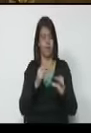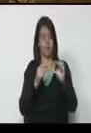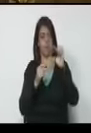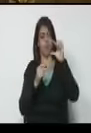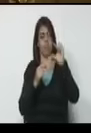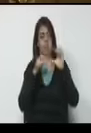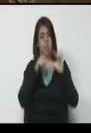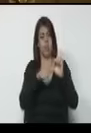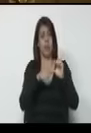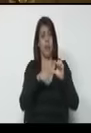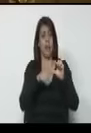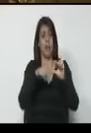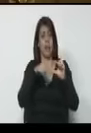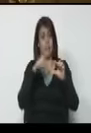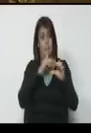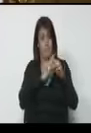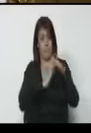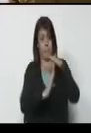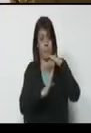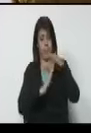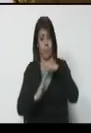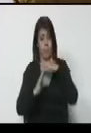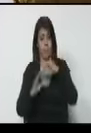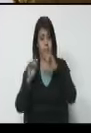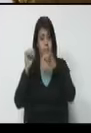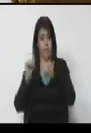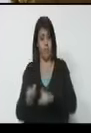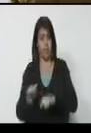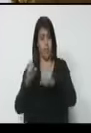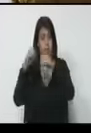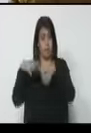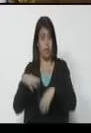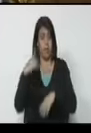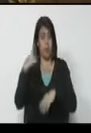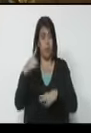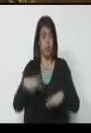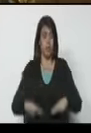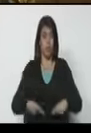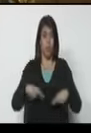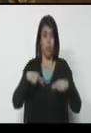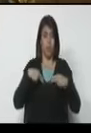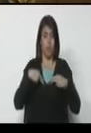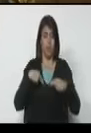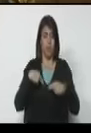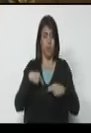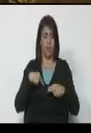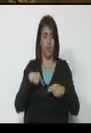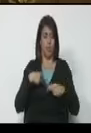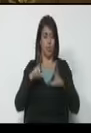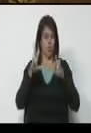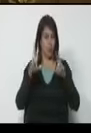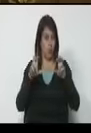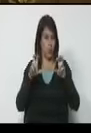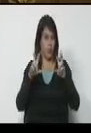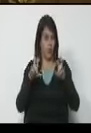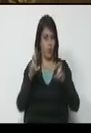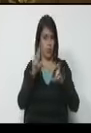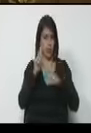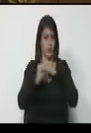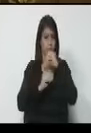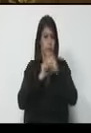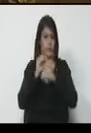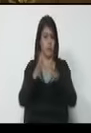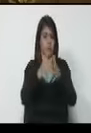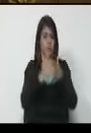de Estado forajido y la denuncia de los derechos humanos. Esto no es nuevo, lo que están haciendo en